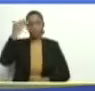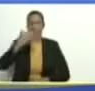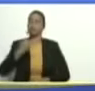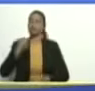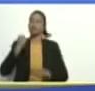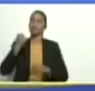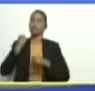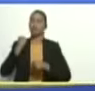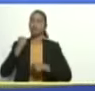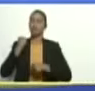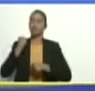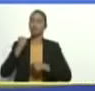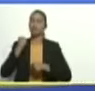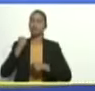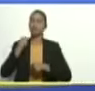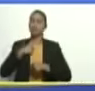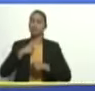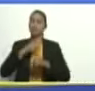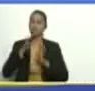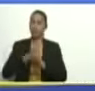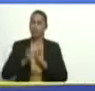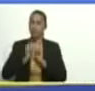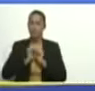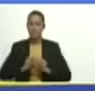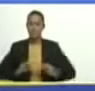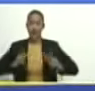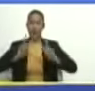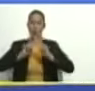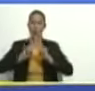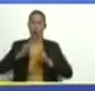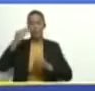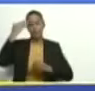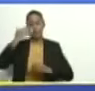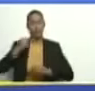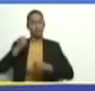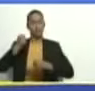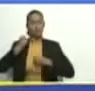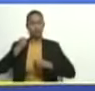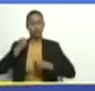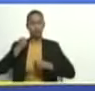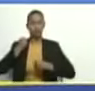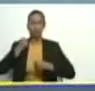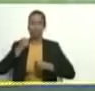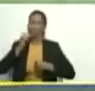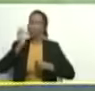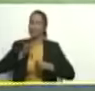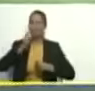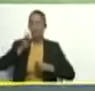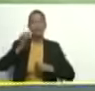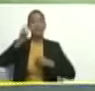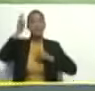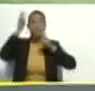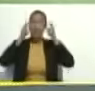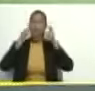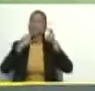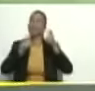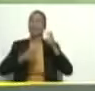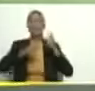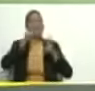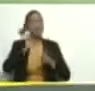construyendo los valores de su honor militar, de su honestidad. Hay que ser cadete siempre, decía el comandante Chávez, ¿te acuerdas,